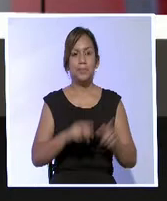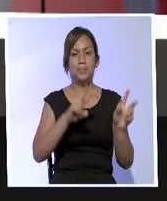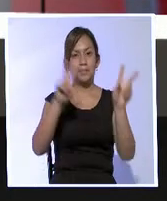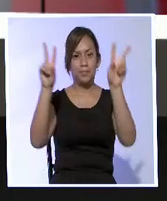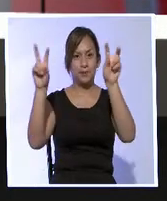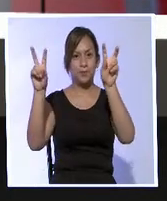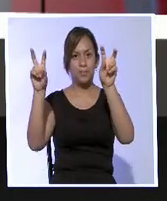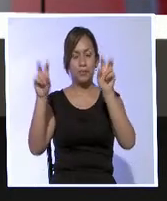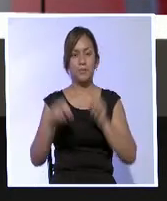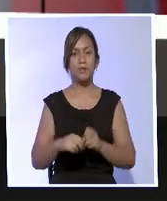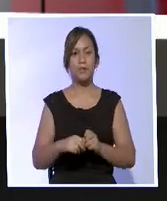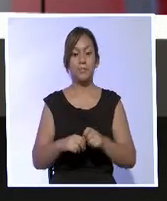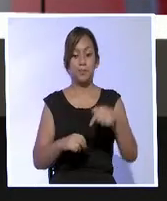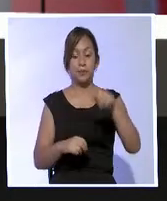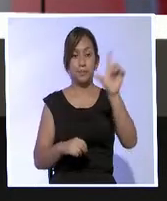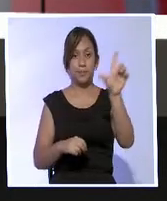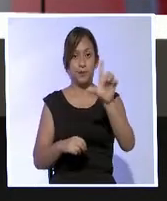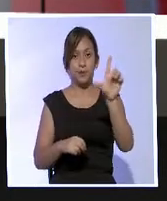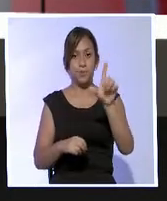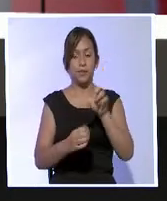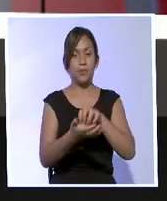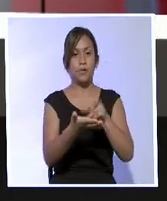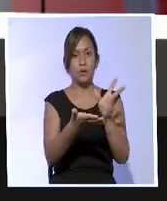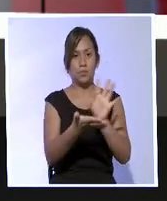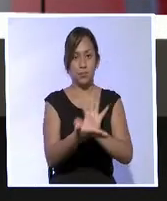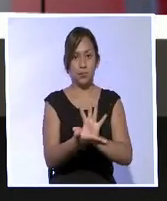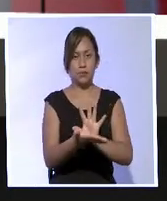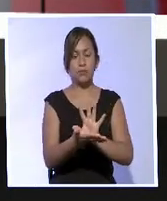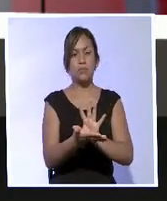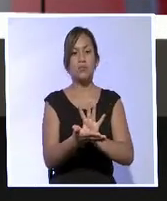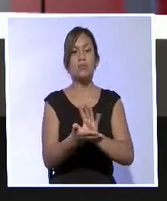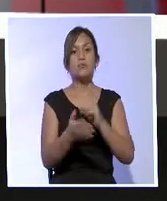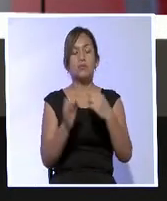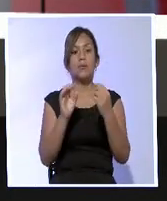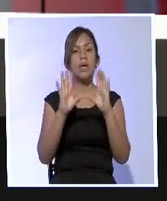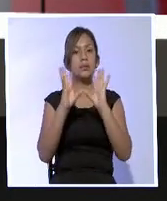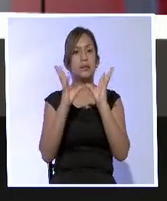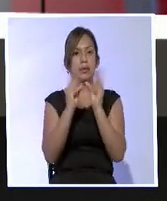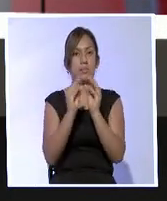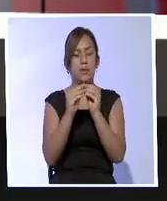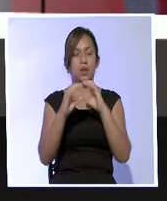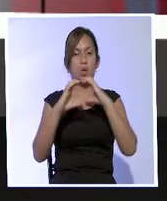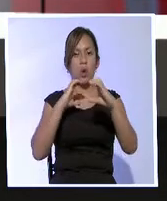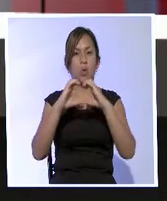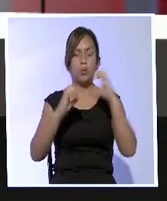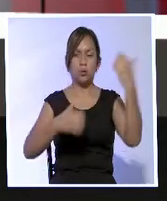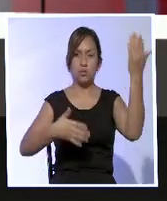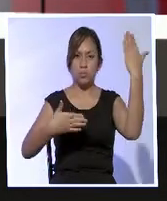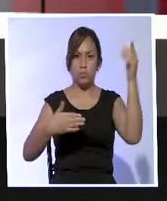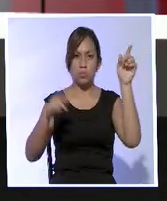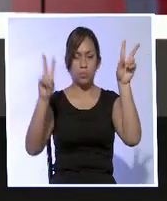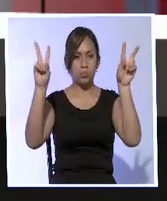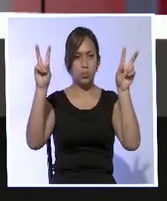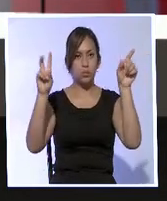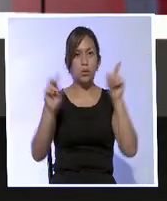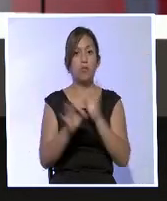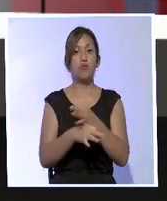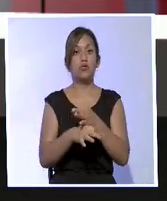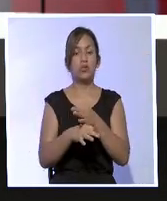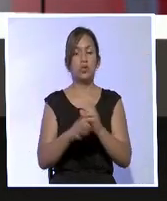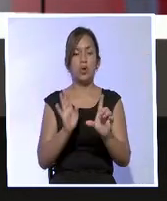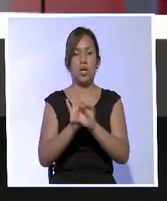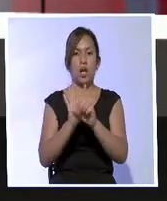orden de la información amigos este lunes en la asamblea nacional se desarrolló el seminario de comunicación política claves para la función legislativa